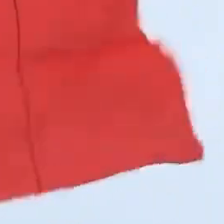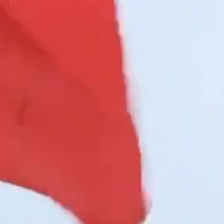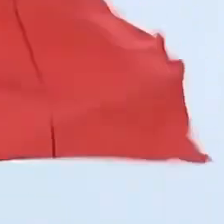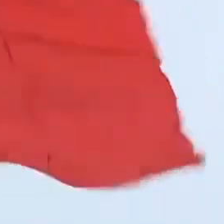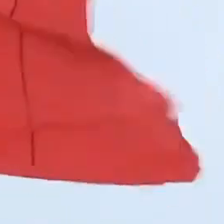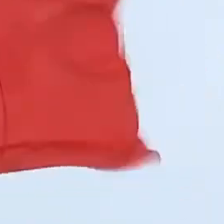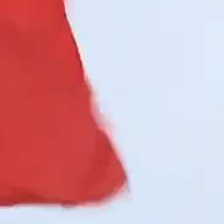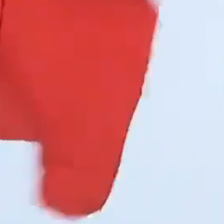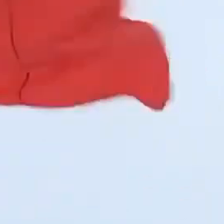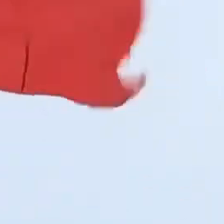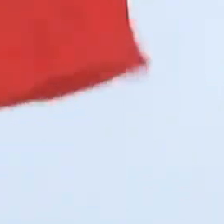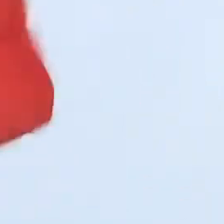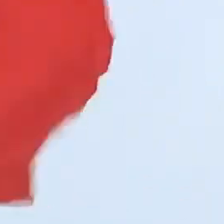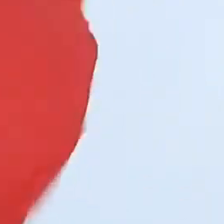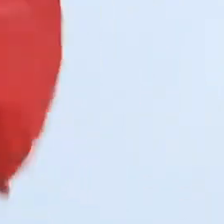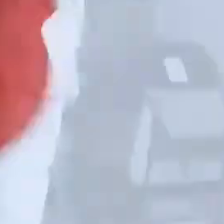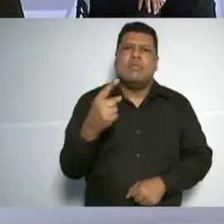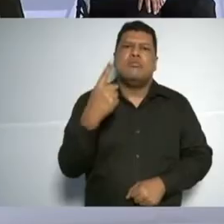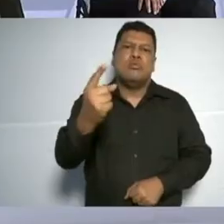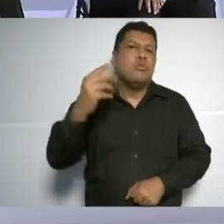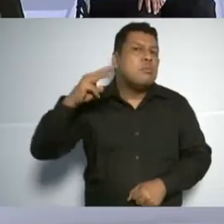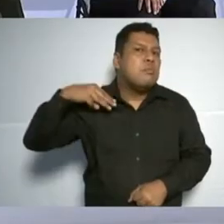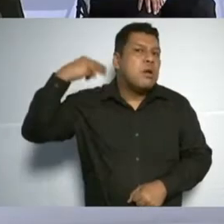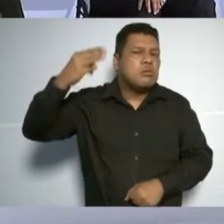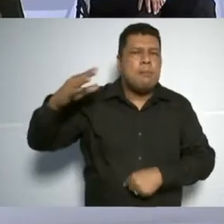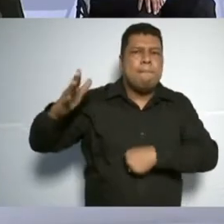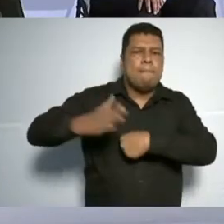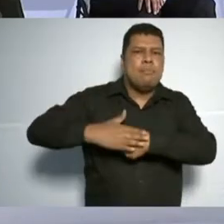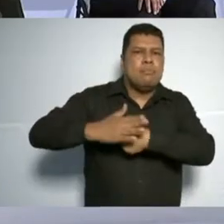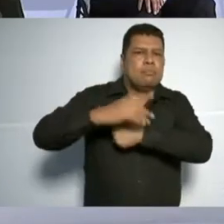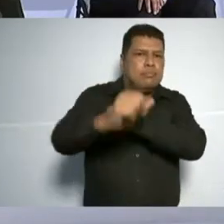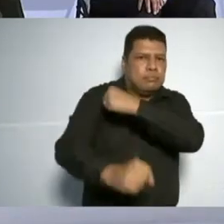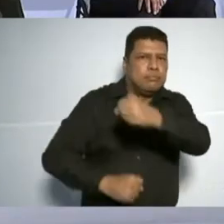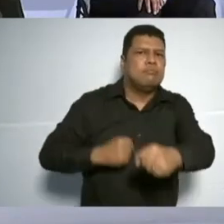el 21 de marzo del año próximo.